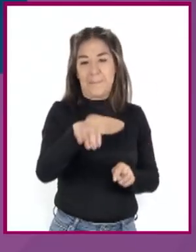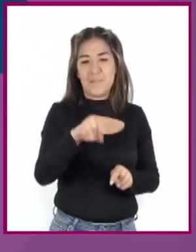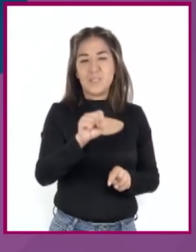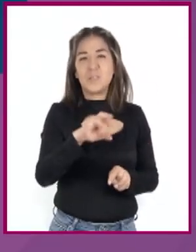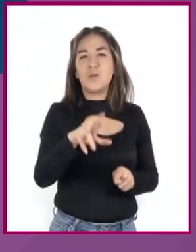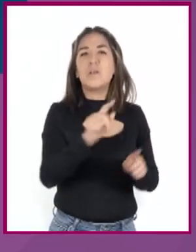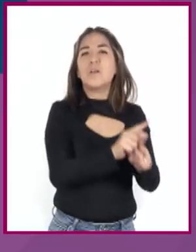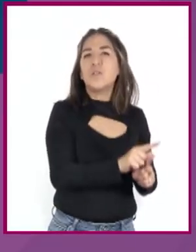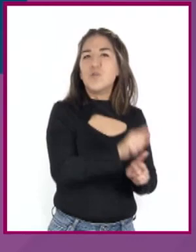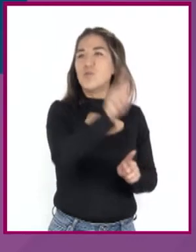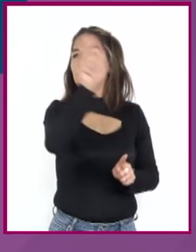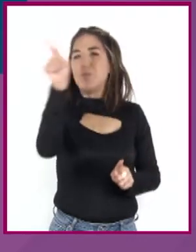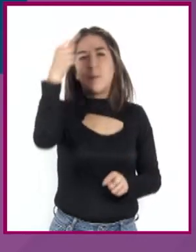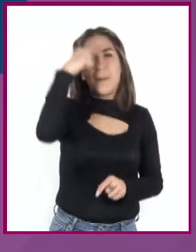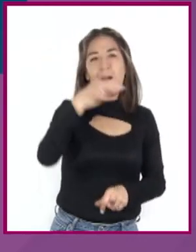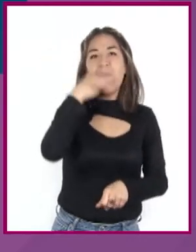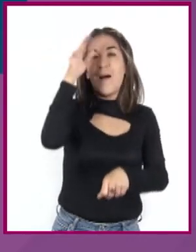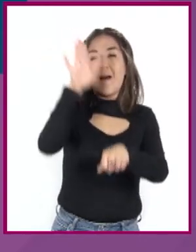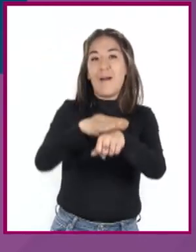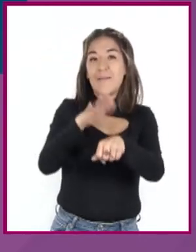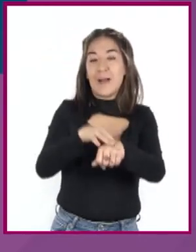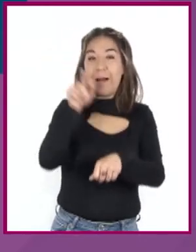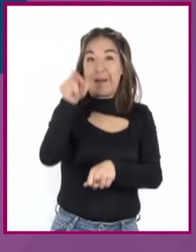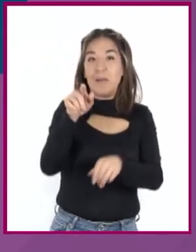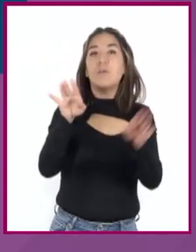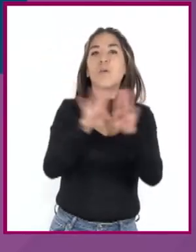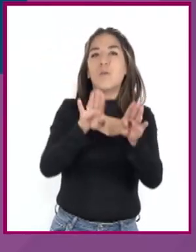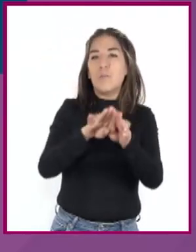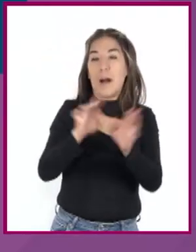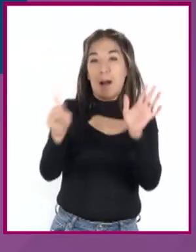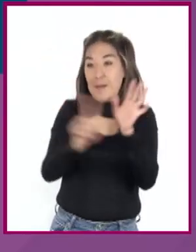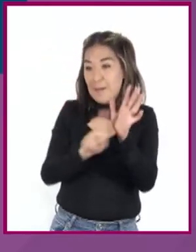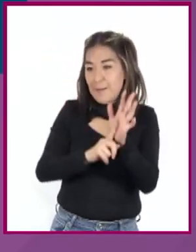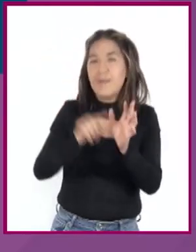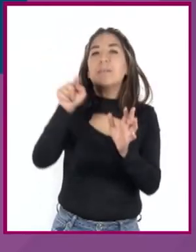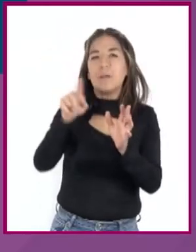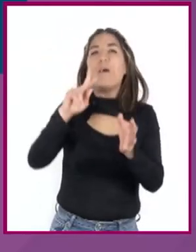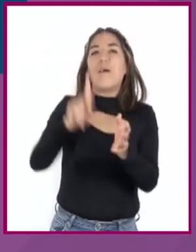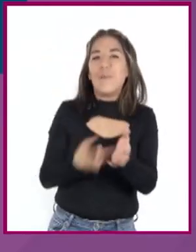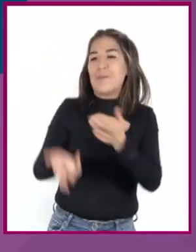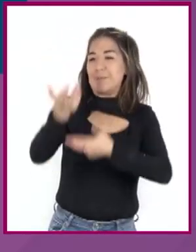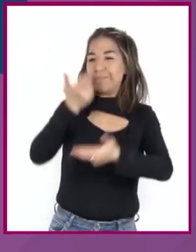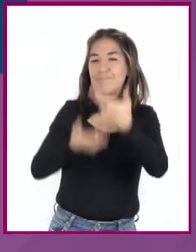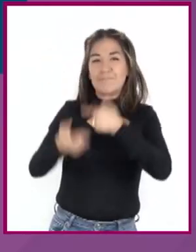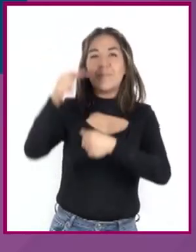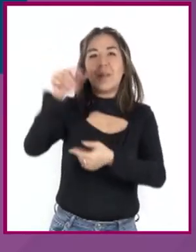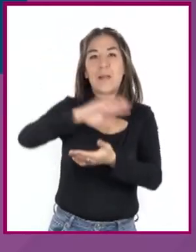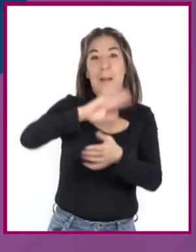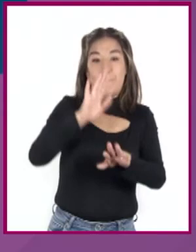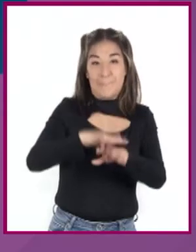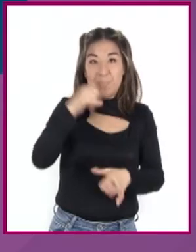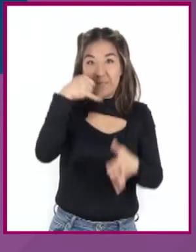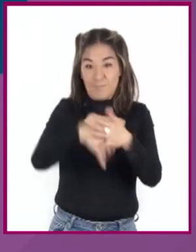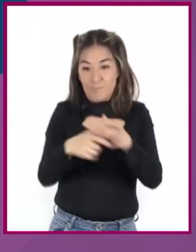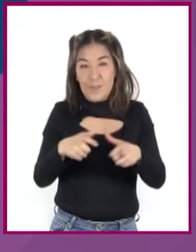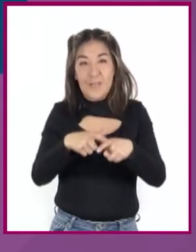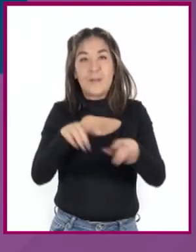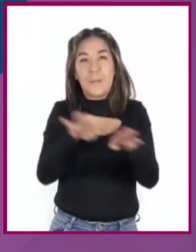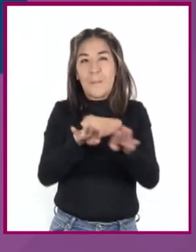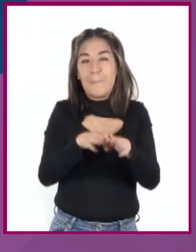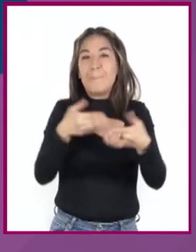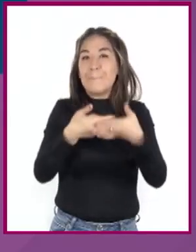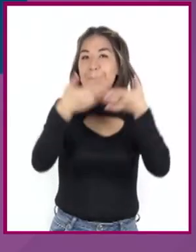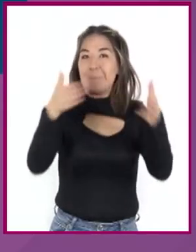al satélite y ésta recibe la señal y funge como repetidor, amplificándola y retransmitiéndola hacia